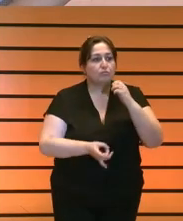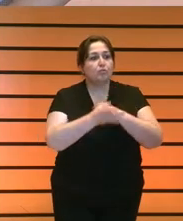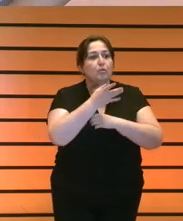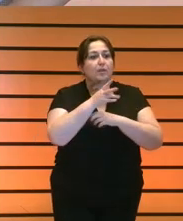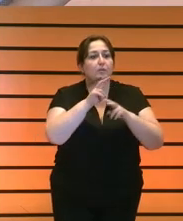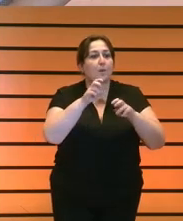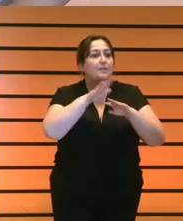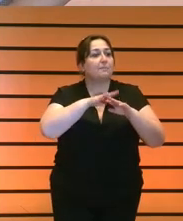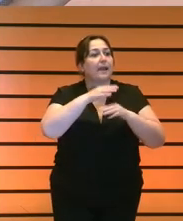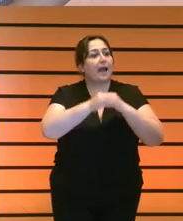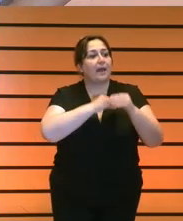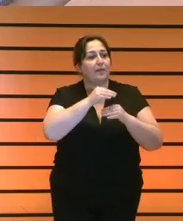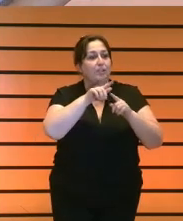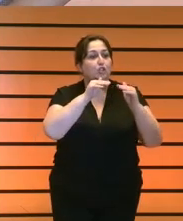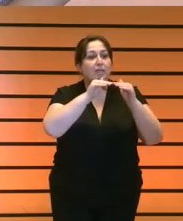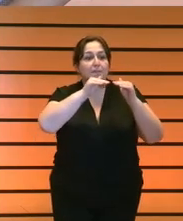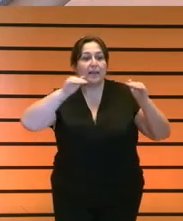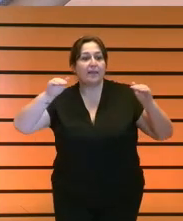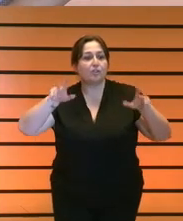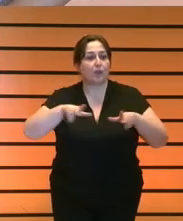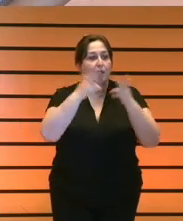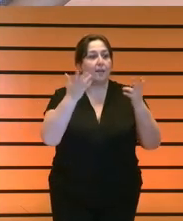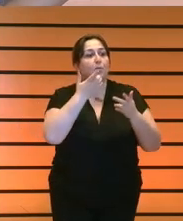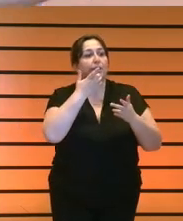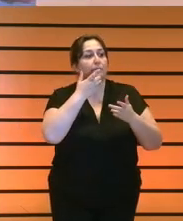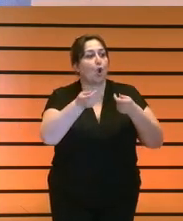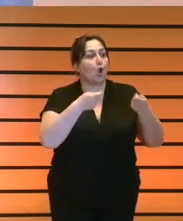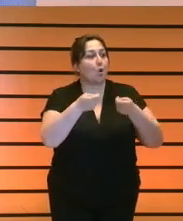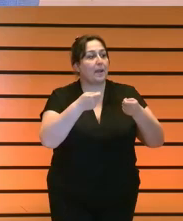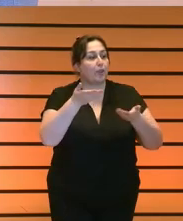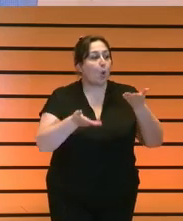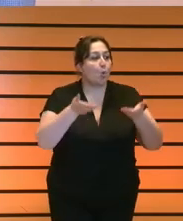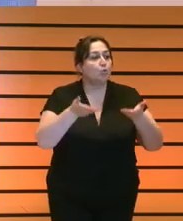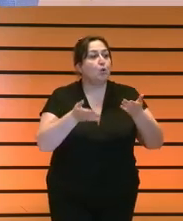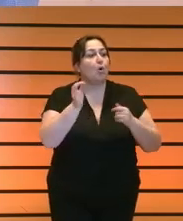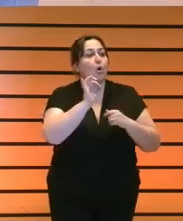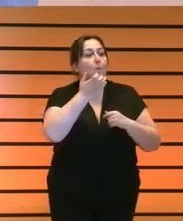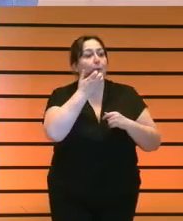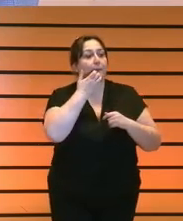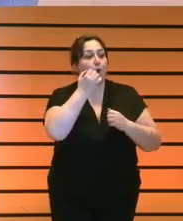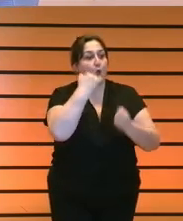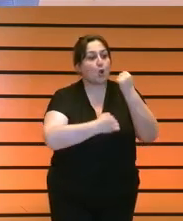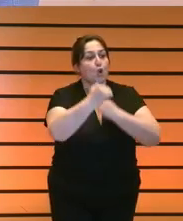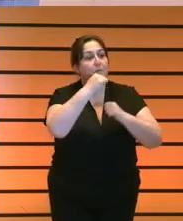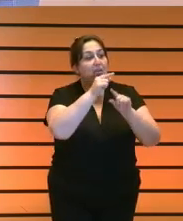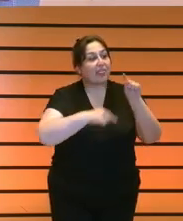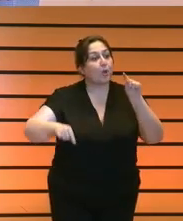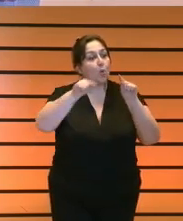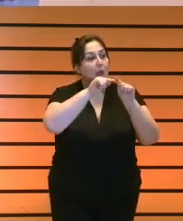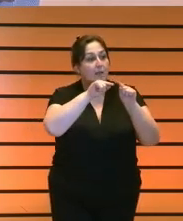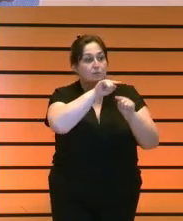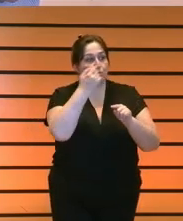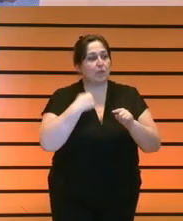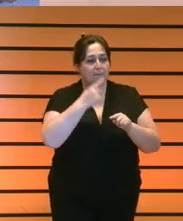para generar sostenibilidad social, como por ejemplo el comercio justo o como por ejemplo la economía circular, de la que también conoces